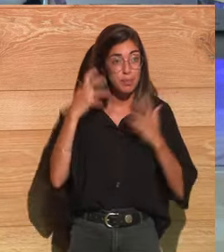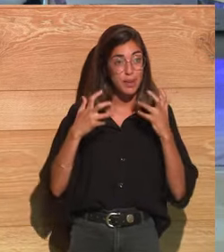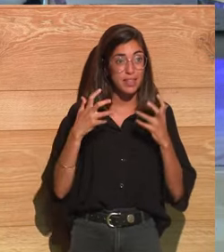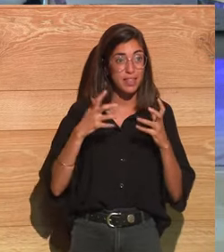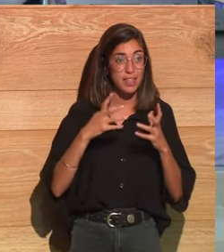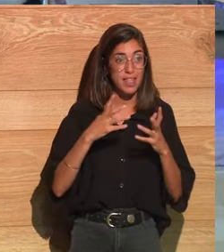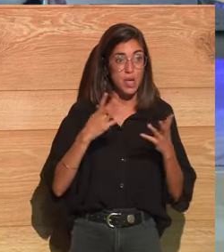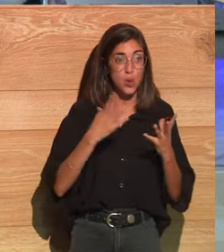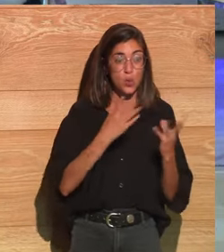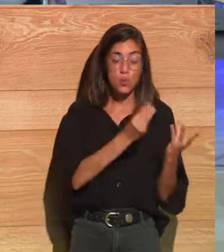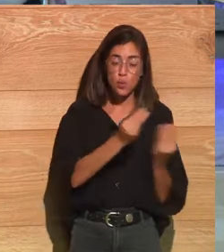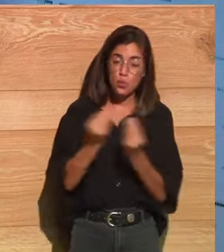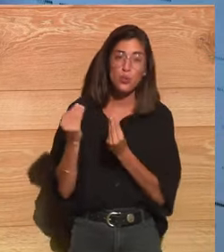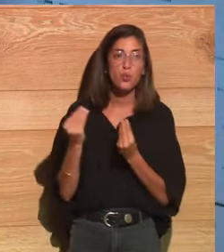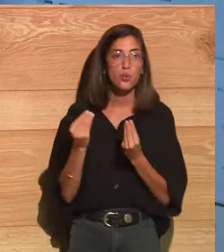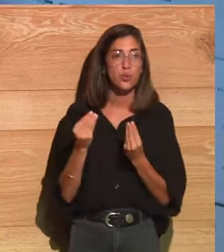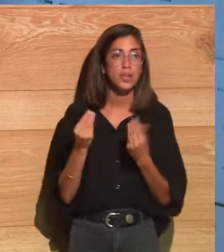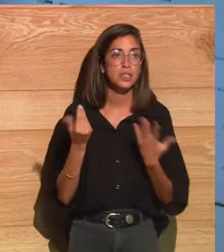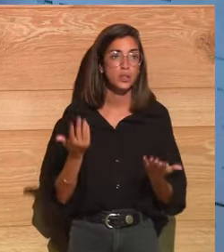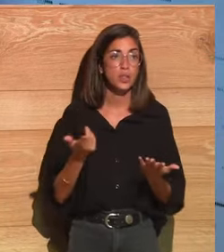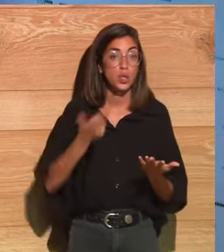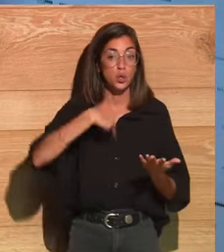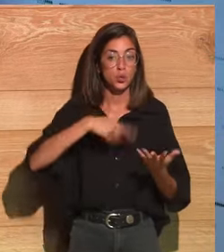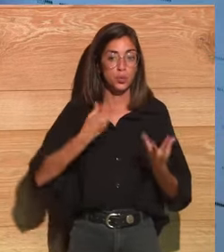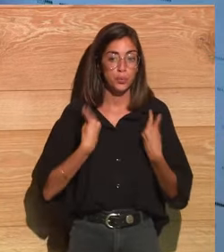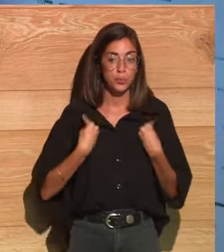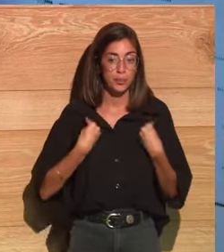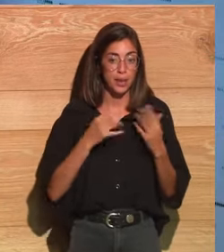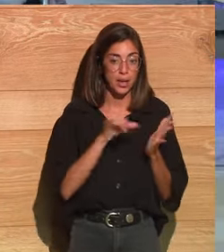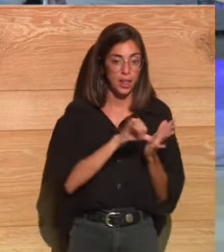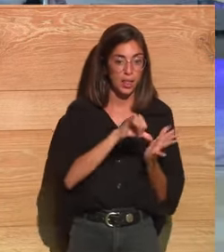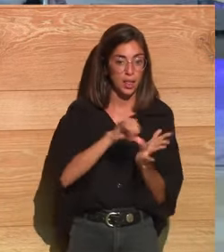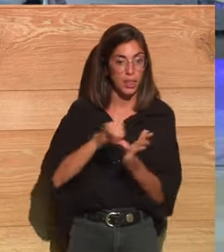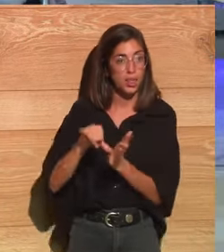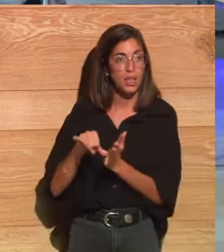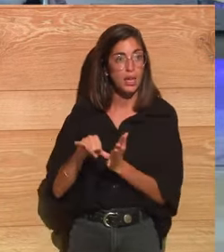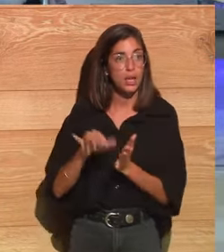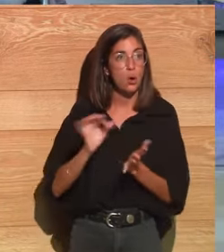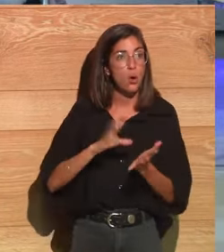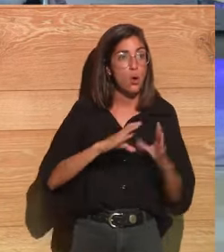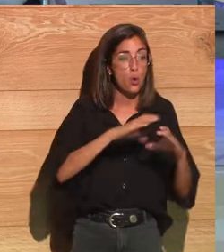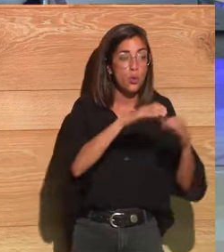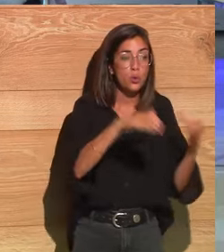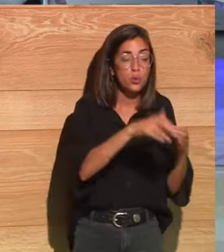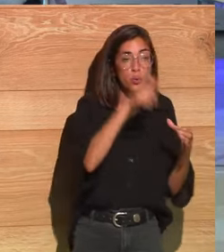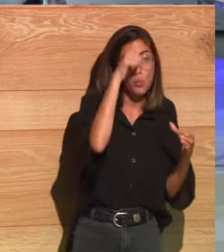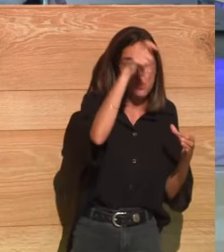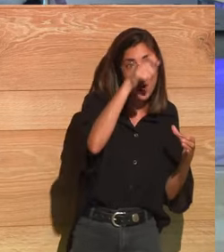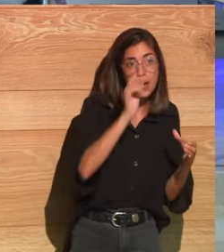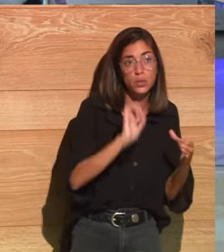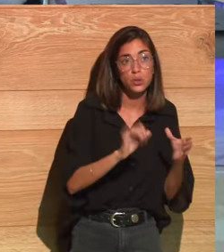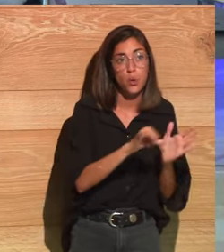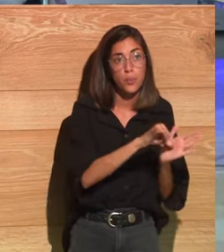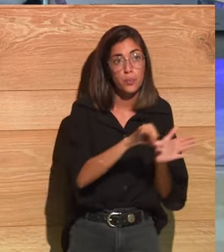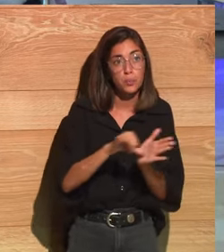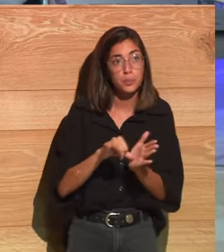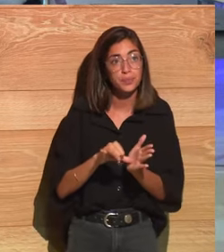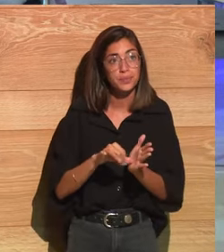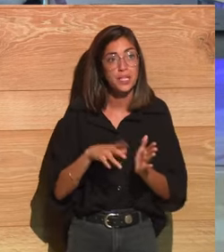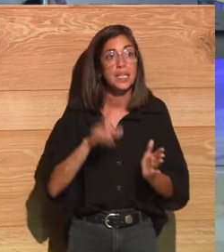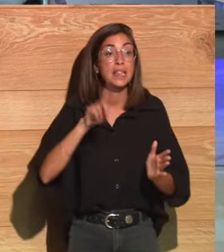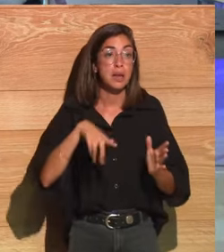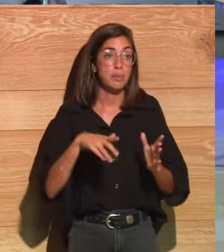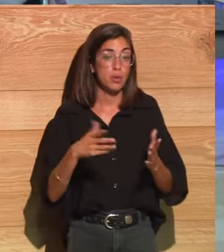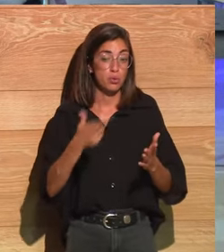ser muchos, y además vivir muy próximos, y vivir pues ahora en núcleos urbanos, sedentarios, con esta proximidad, incluso en